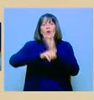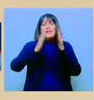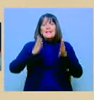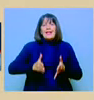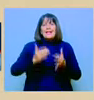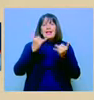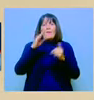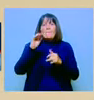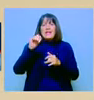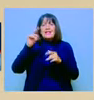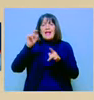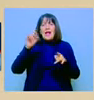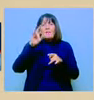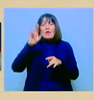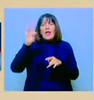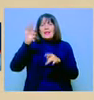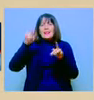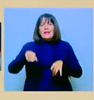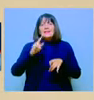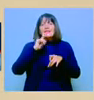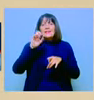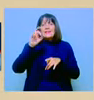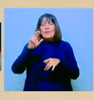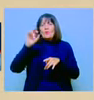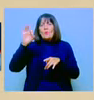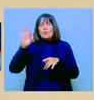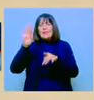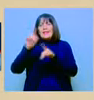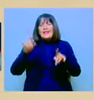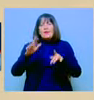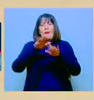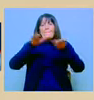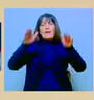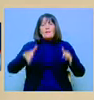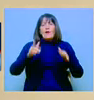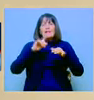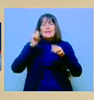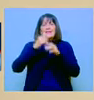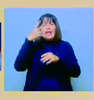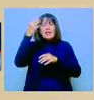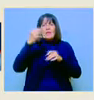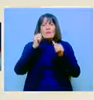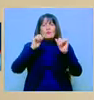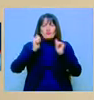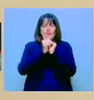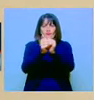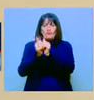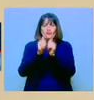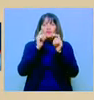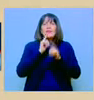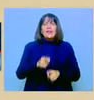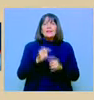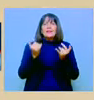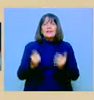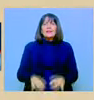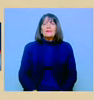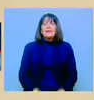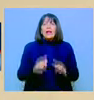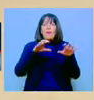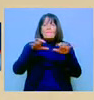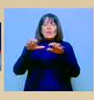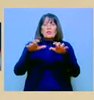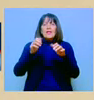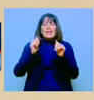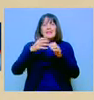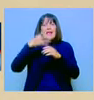igues Álvaro morata Y Sergio busquets crearon una plataforma llamada saldremos juntos soy ñíguez y hemos creado un movimiento saldremos